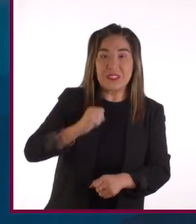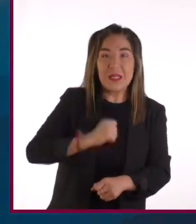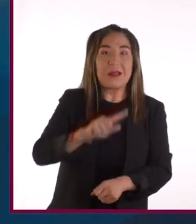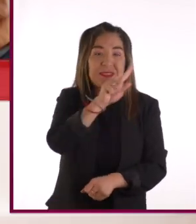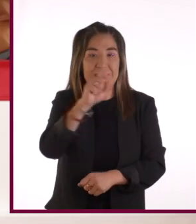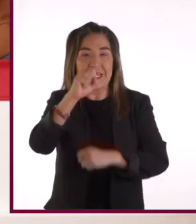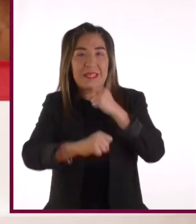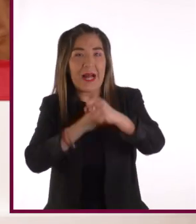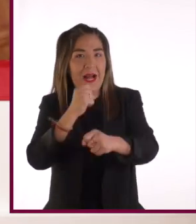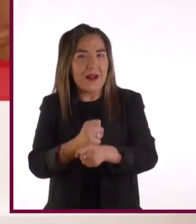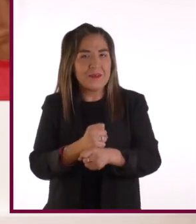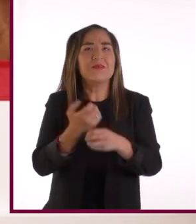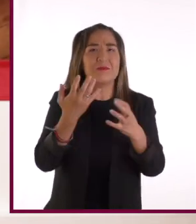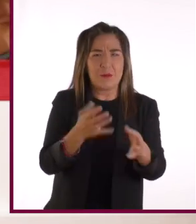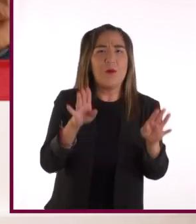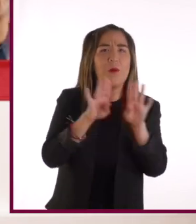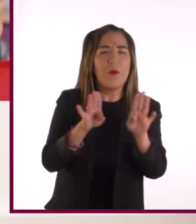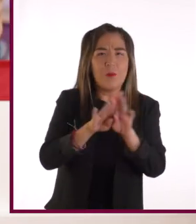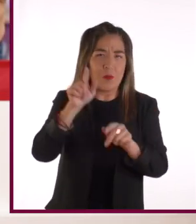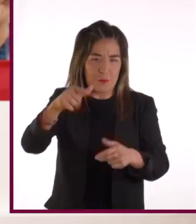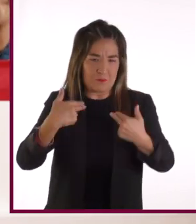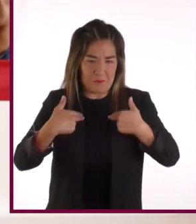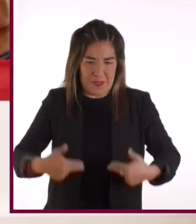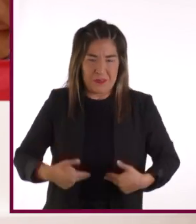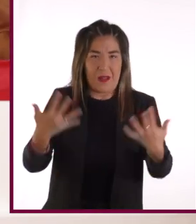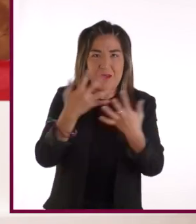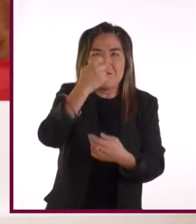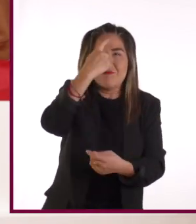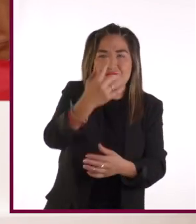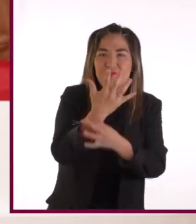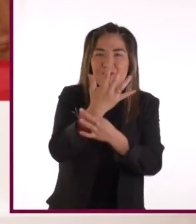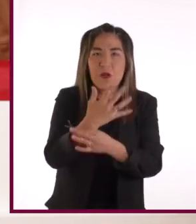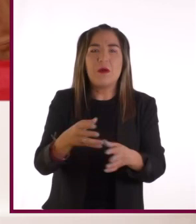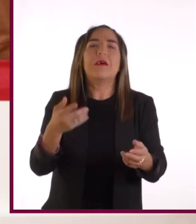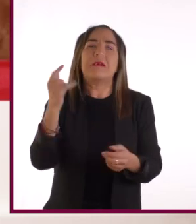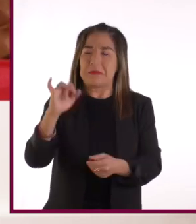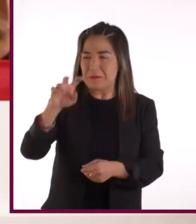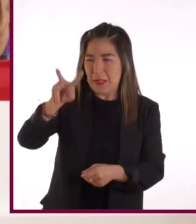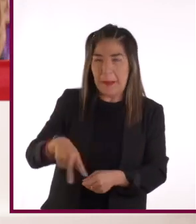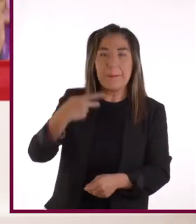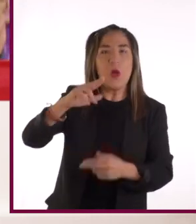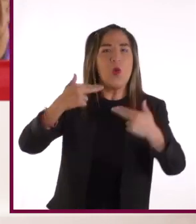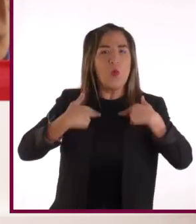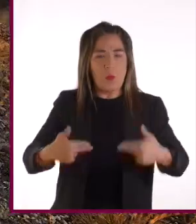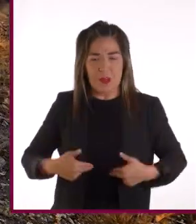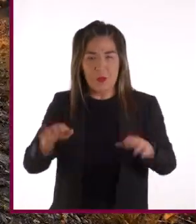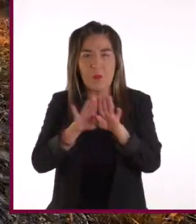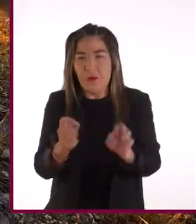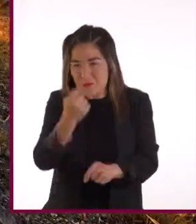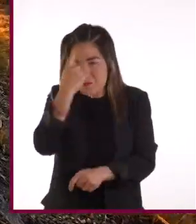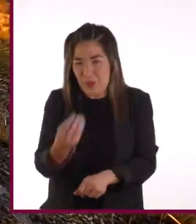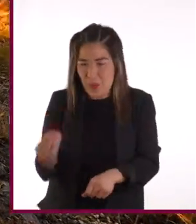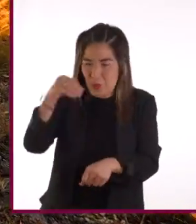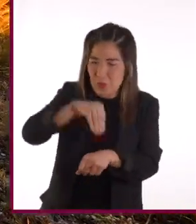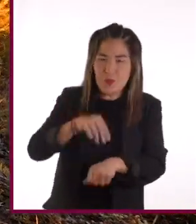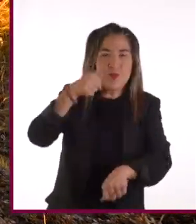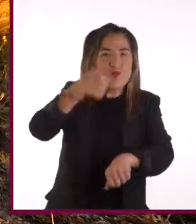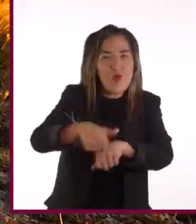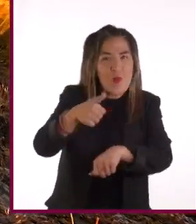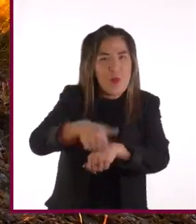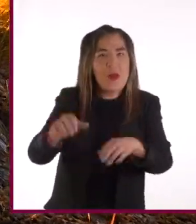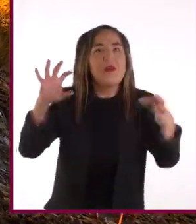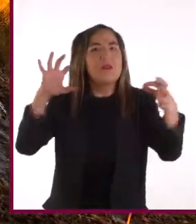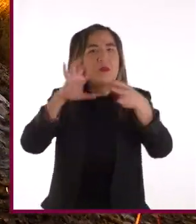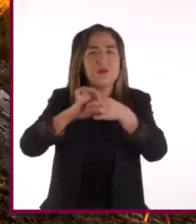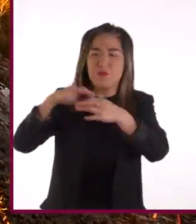años. Sí, eso lo entiendo, pero también es verdad que independientemente de que los humanos le pongamos números al paso del